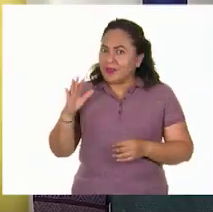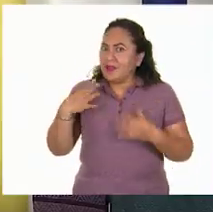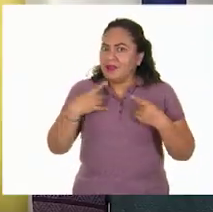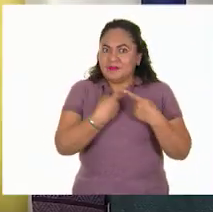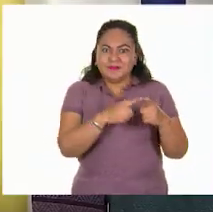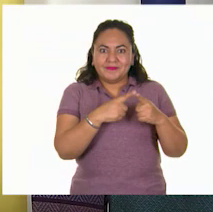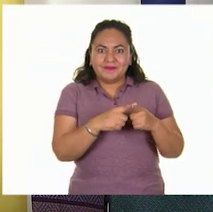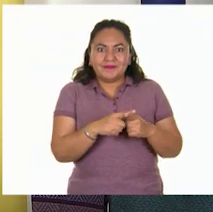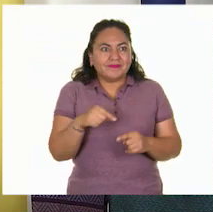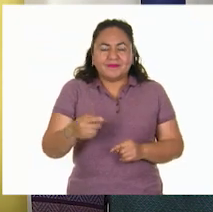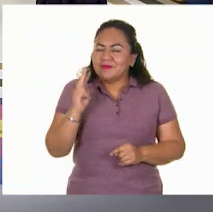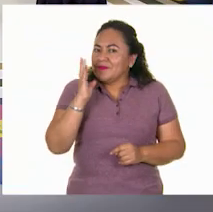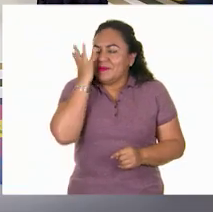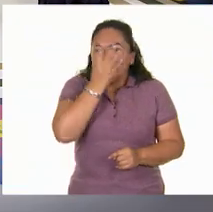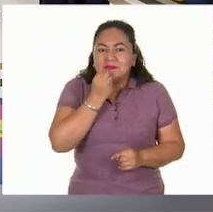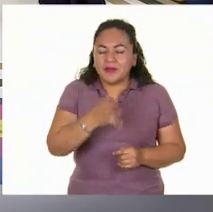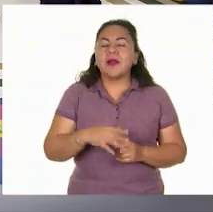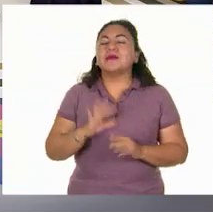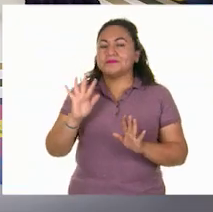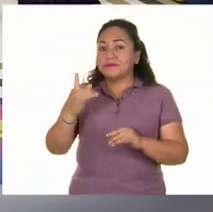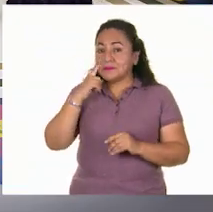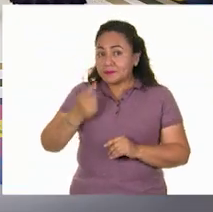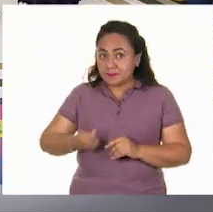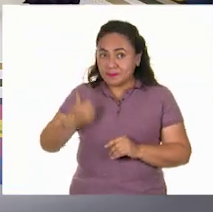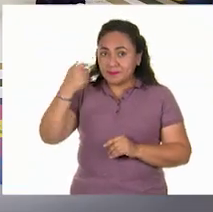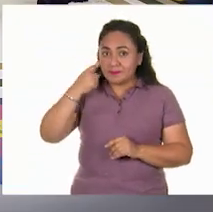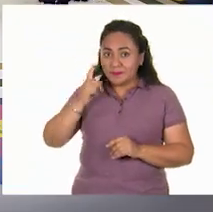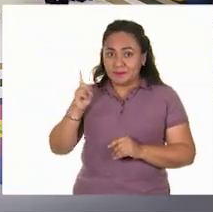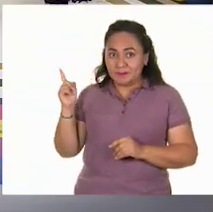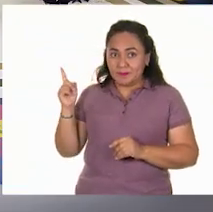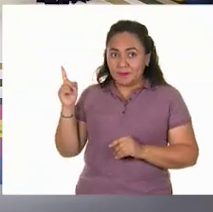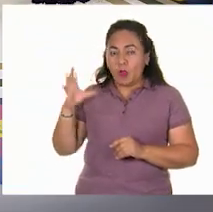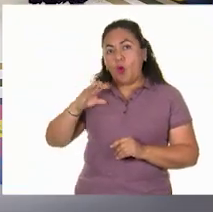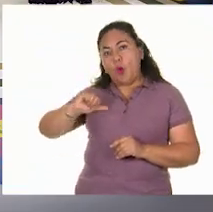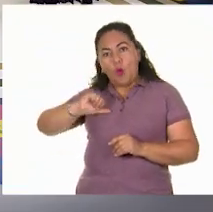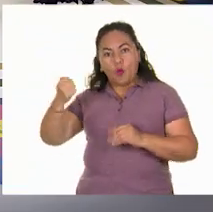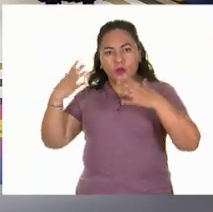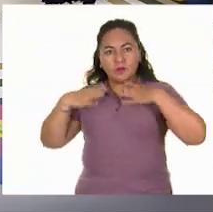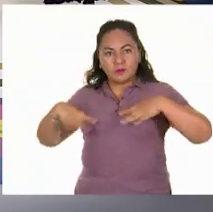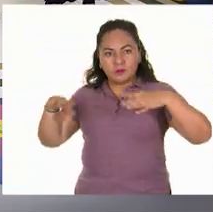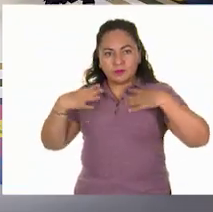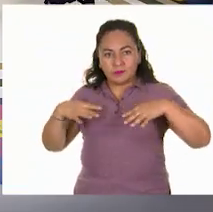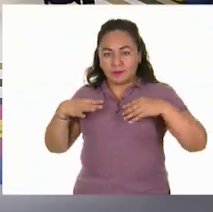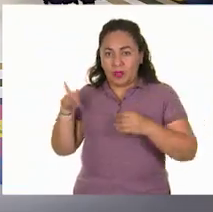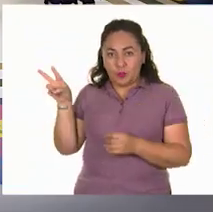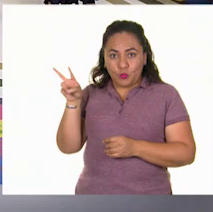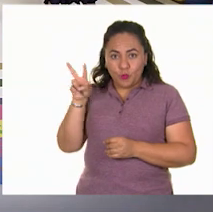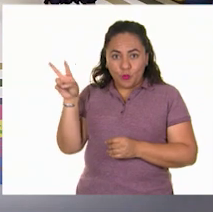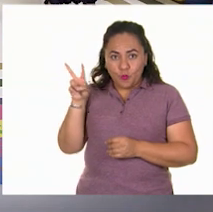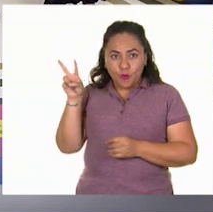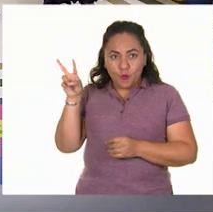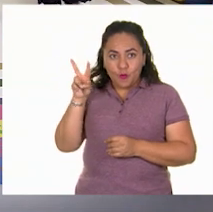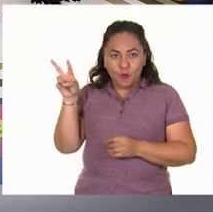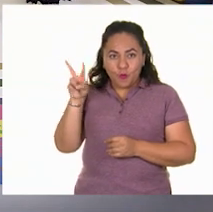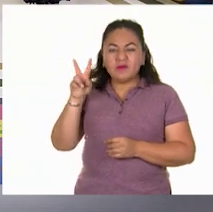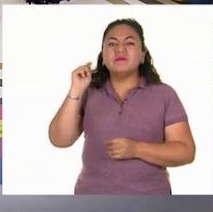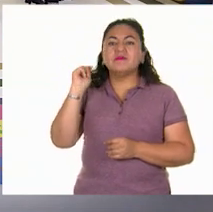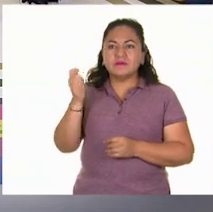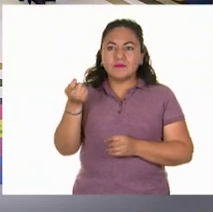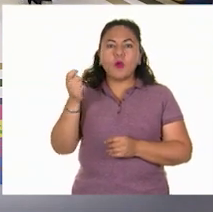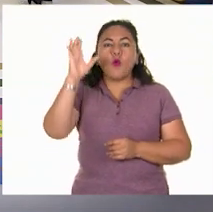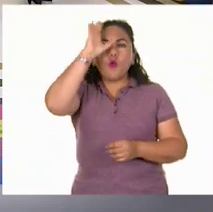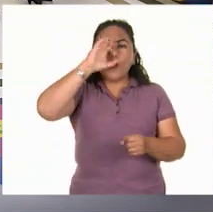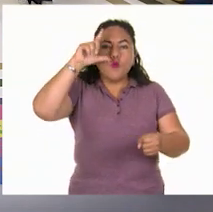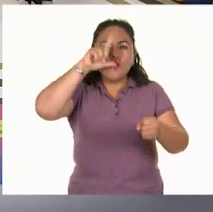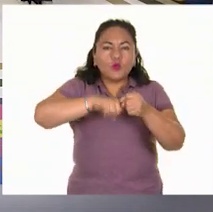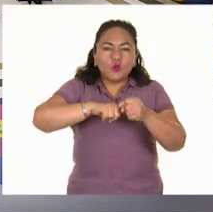¿Te parece divertido? ¡Es divertidísimo! Bien, pues entonces aquí tenemos otro, que estos dos corresponden a la